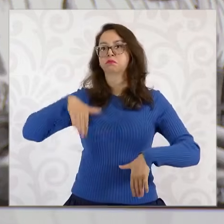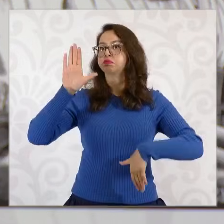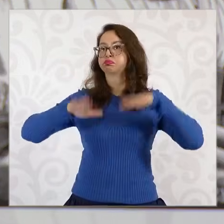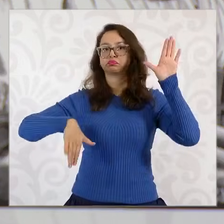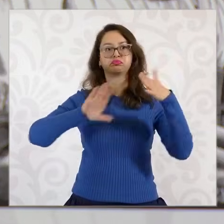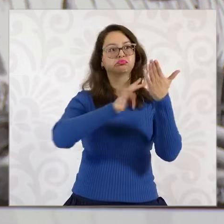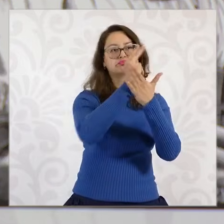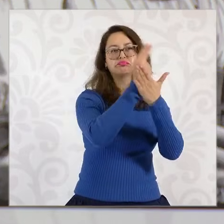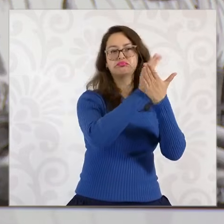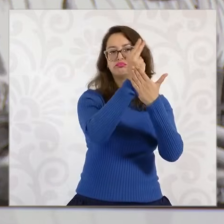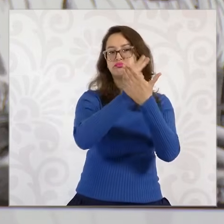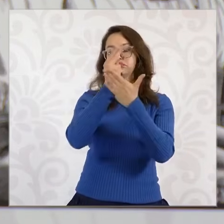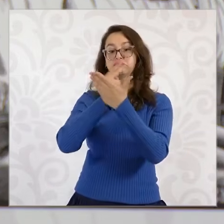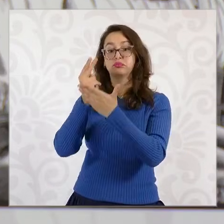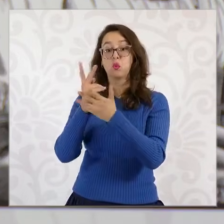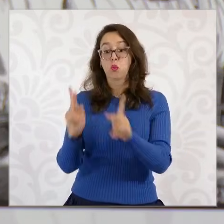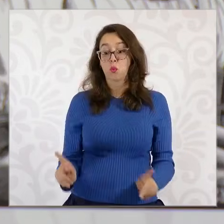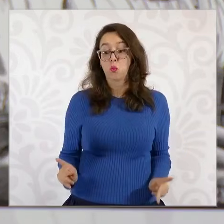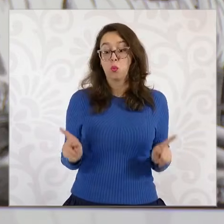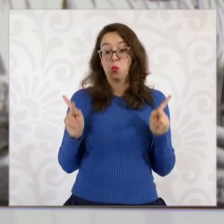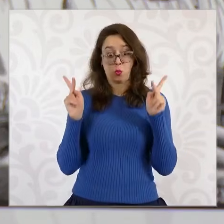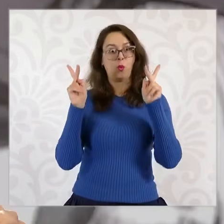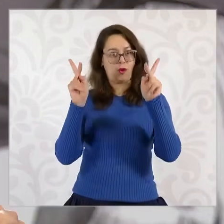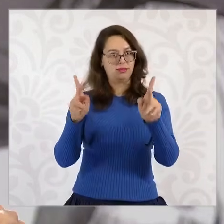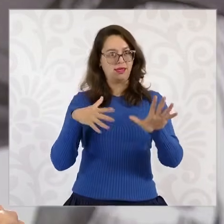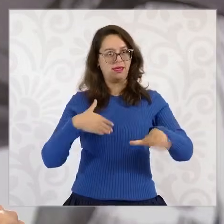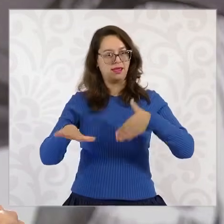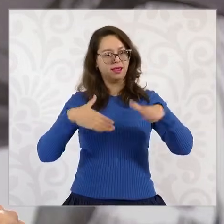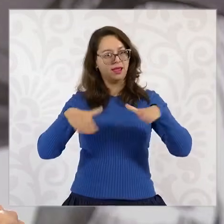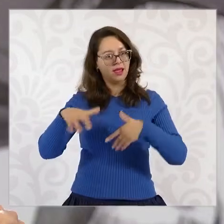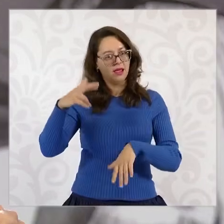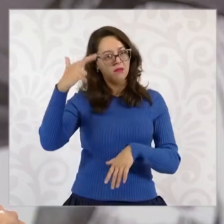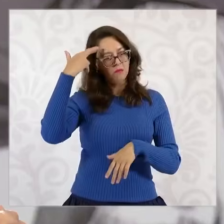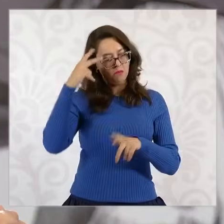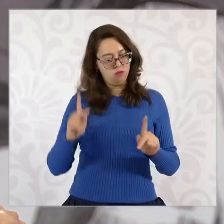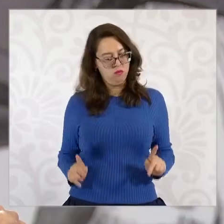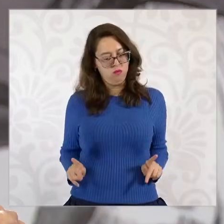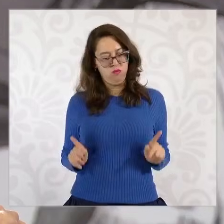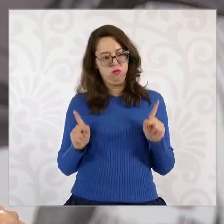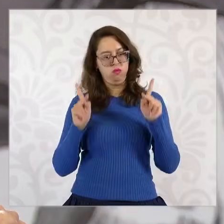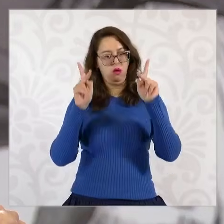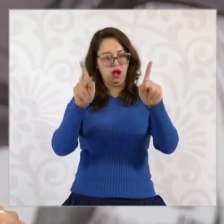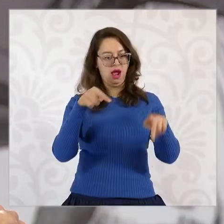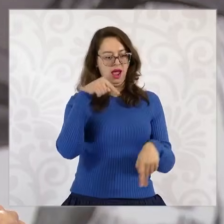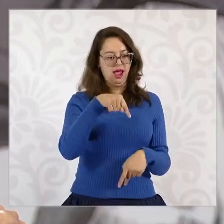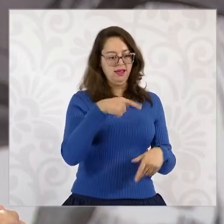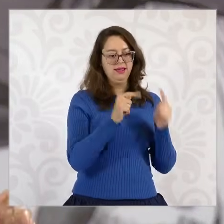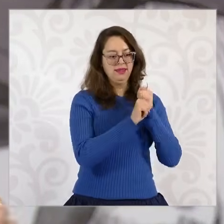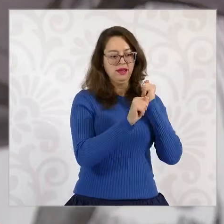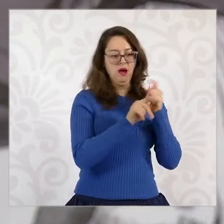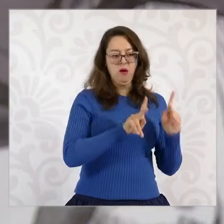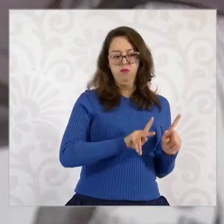murales, el puente peatonal que llegaba o que llega al Azteca, que viene del CETRAM al Azteca.